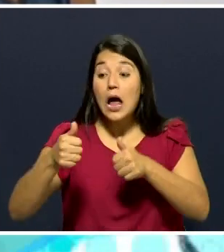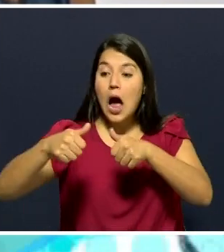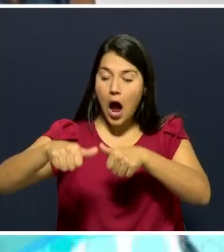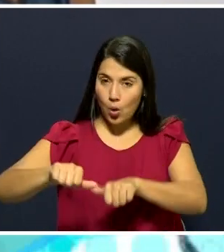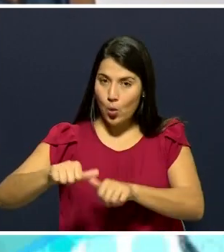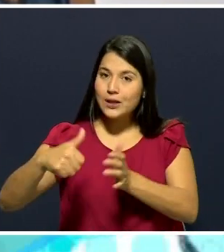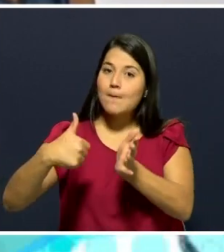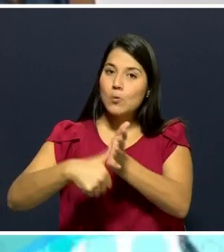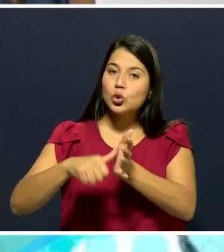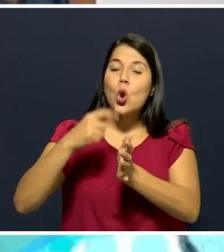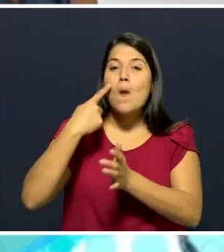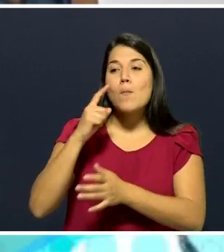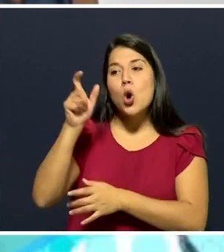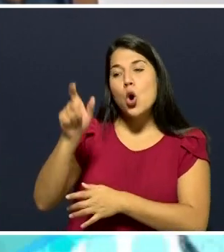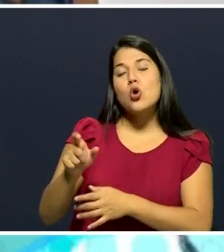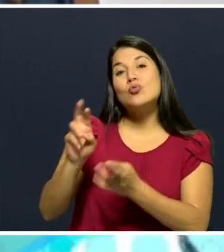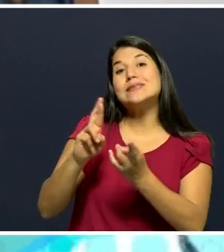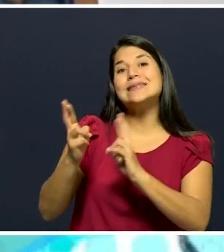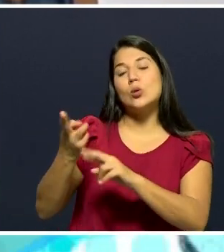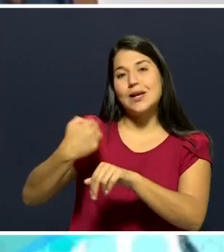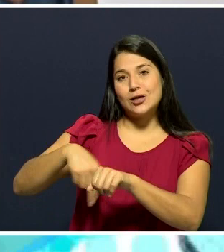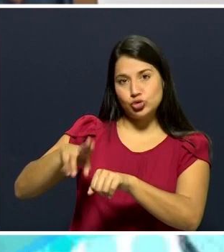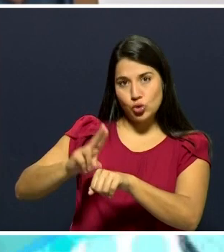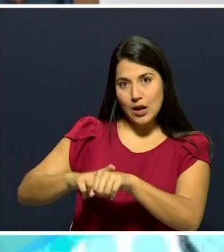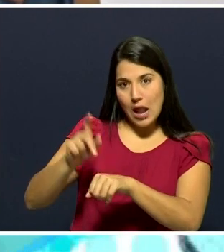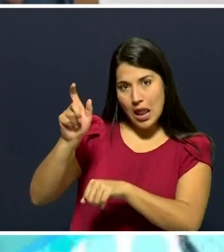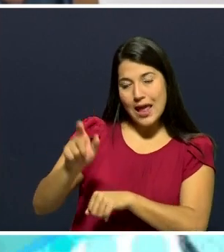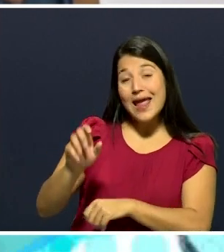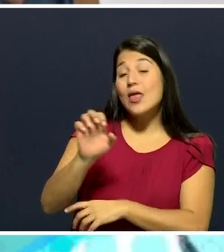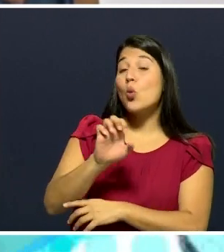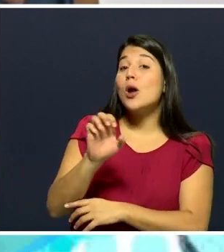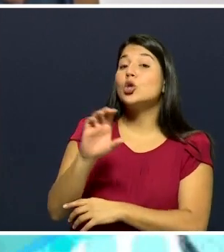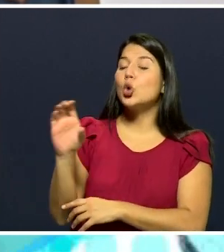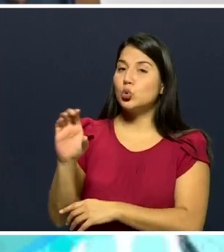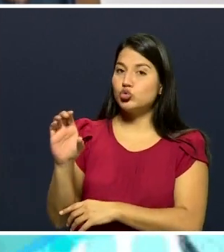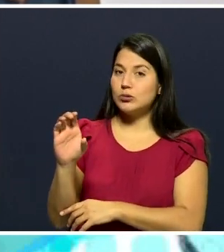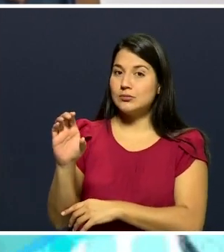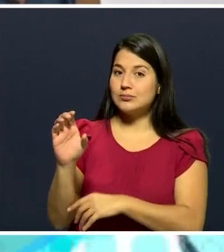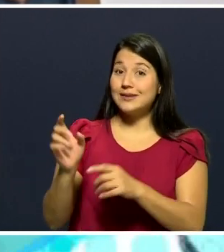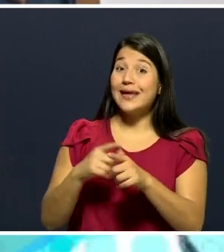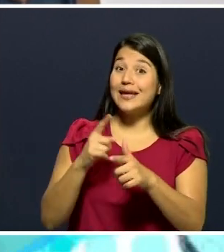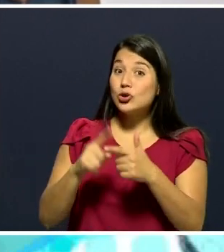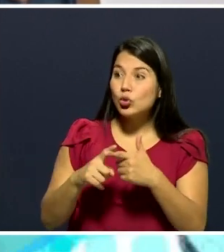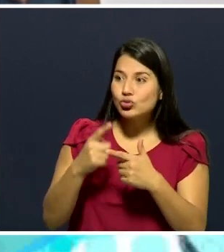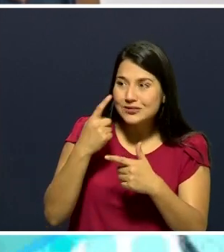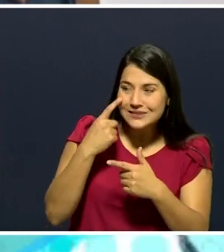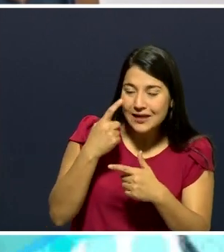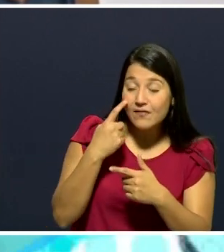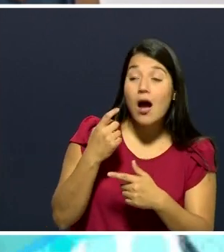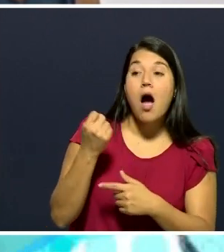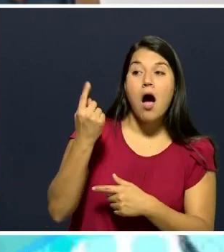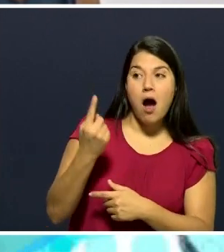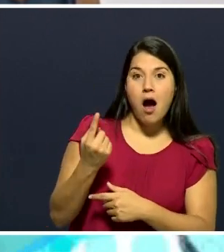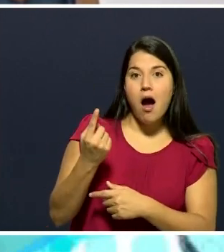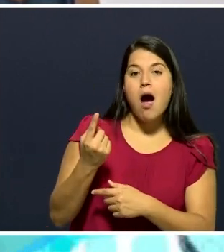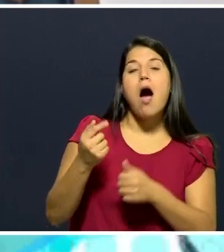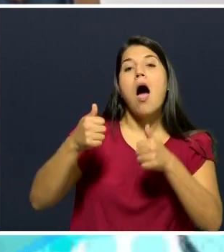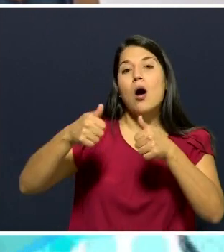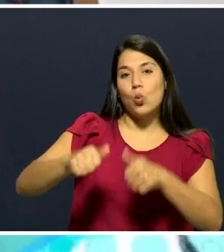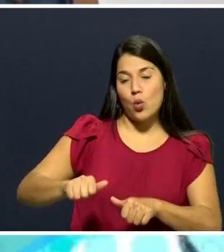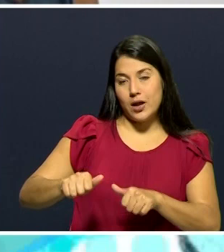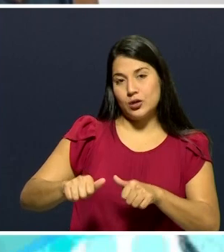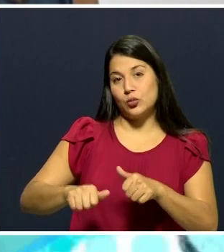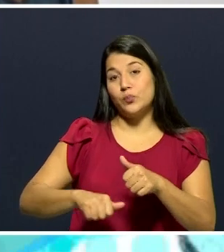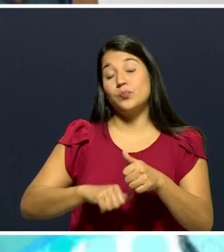del Partido Acción Ciudadana, el anuncio que se ve, que se hace en Liberación es hay un acuerdo entre estos dos partidos y en tercer